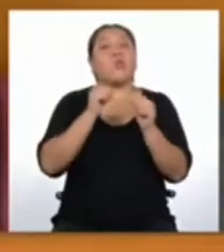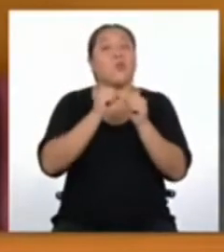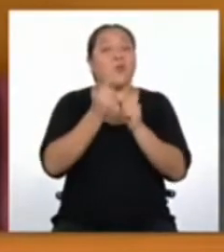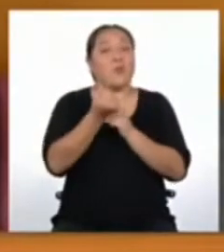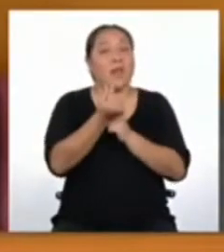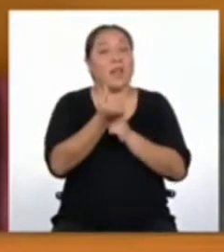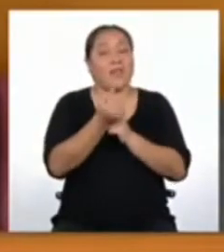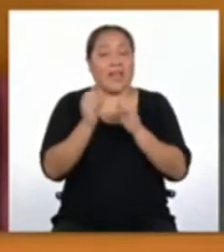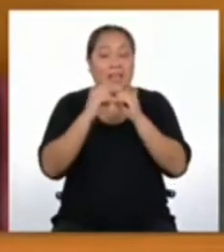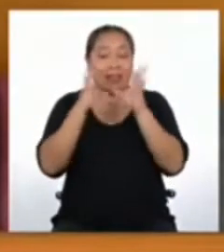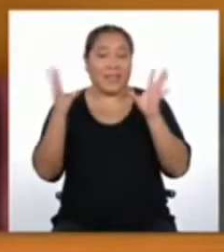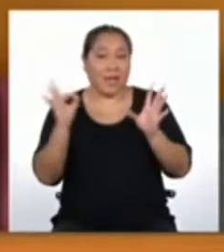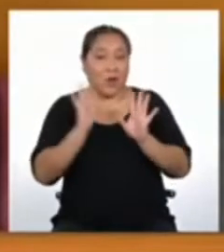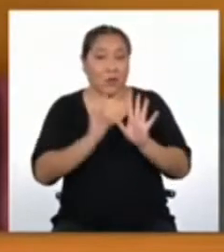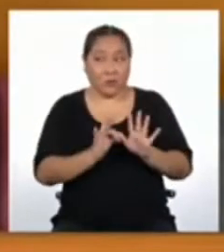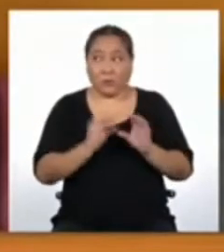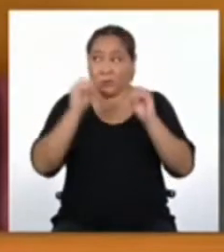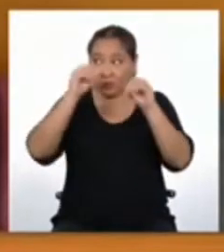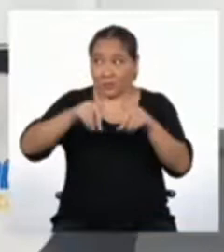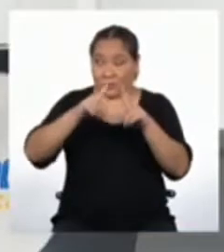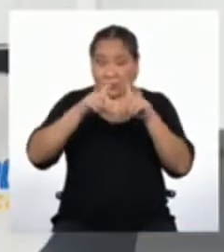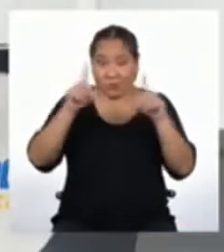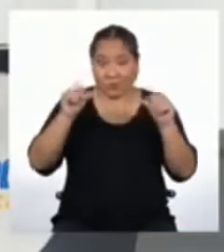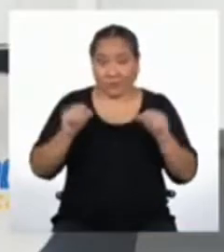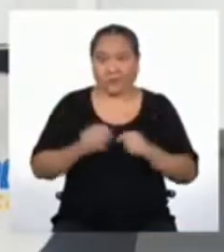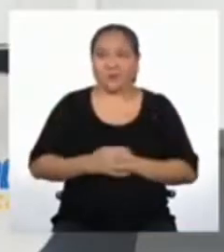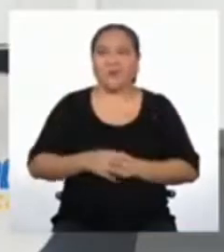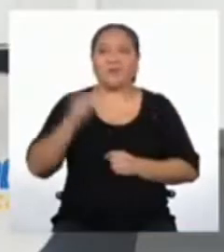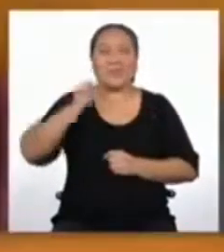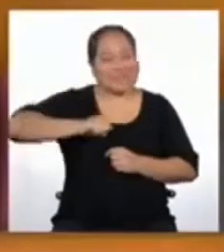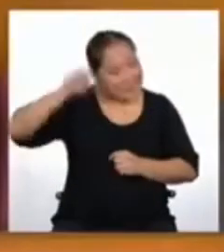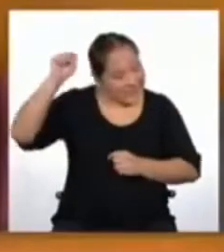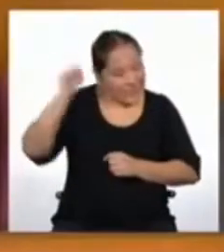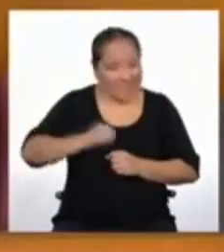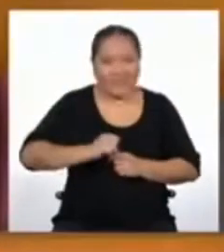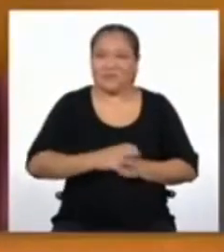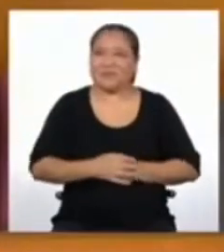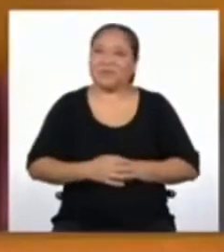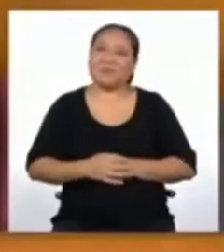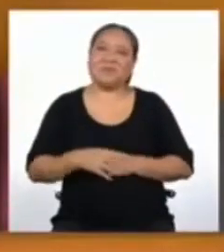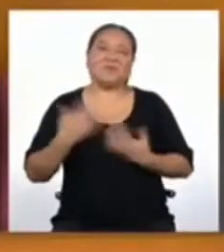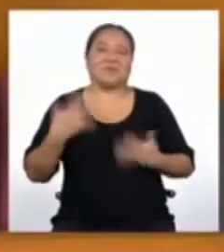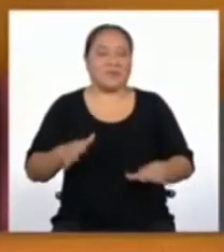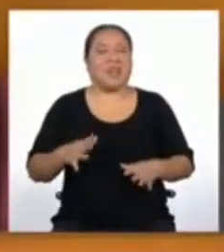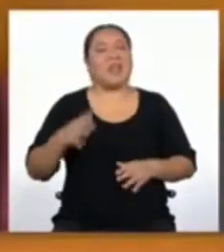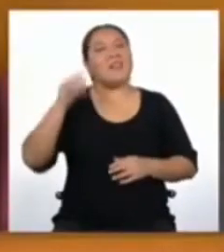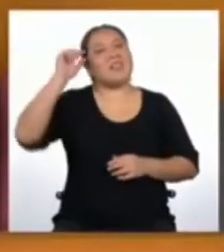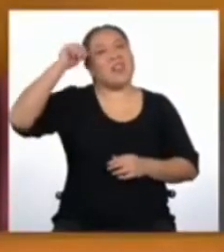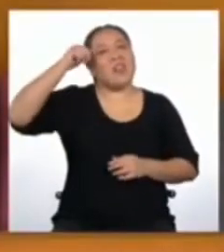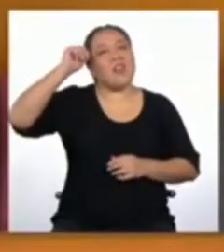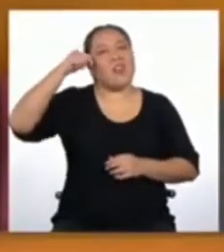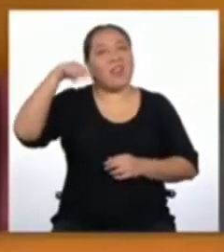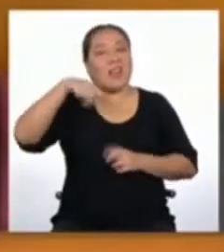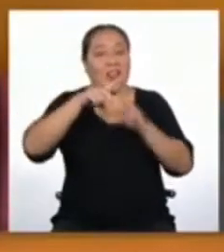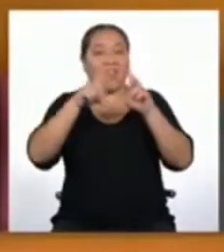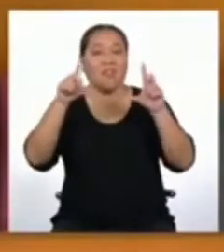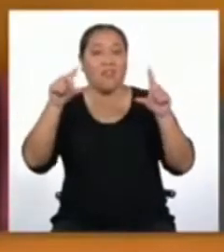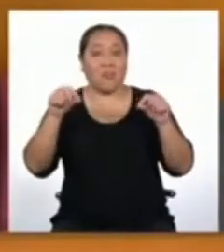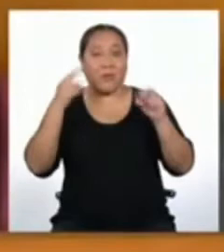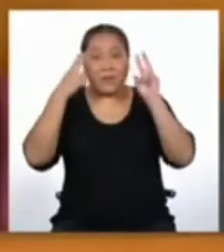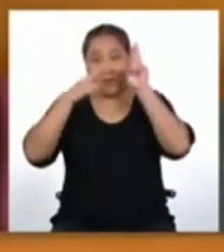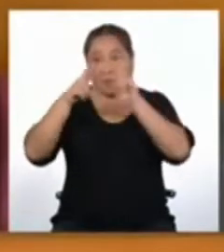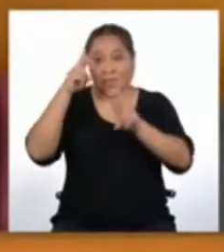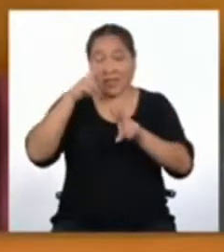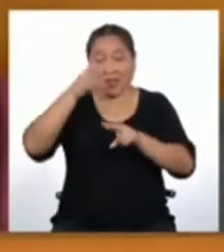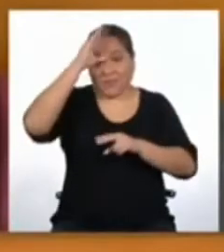el día 8 aplicando nuestra fórmula? ¡Vamos con todo! Vamos a recordarla unos segundos. Miren muy